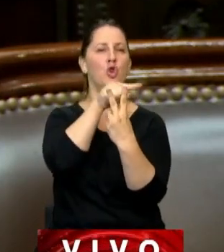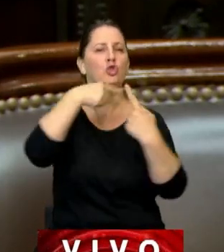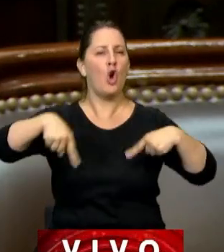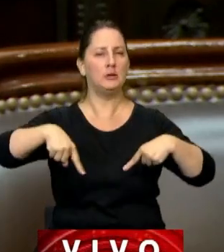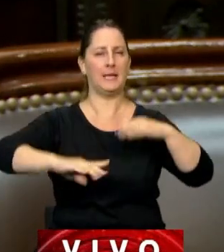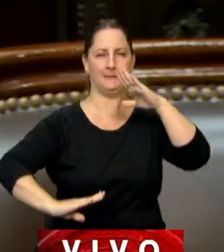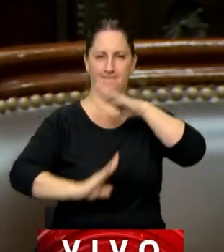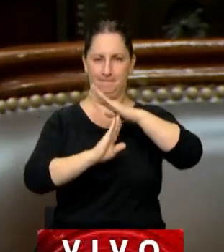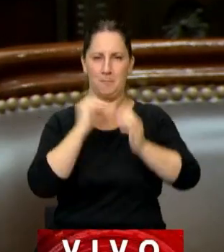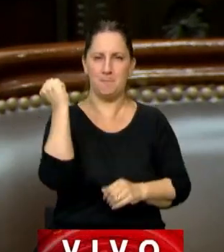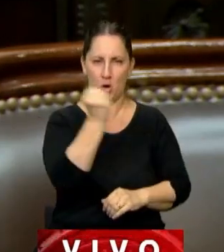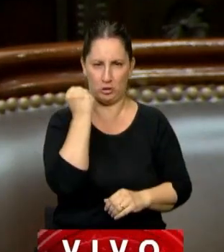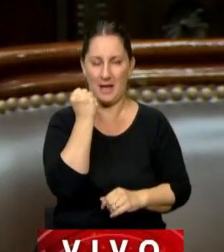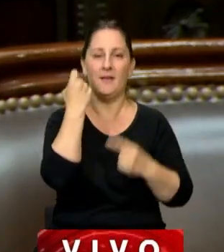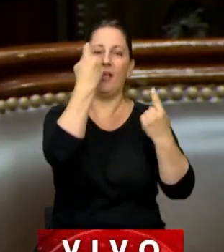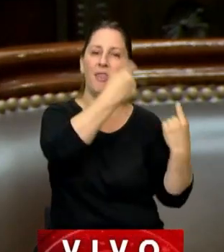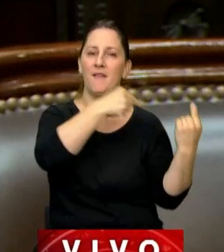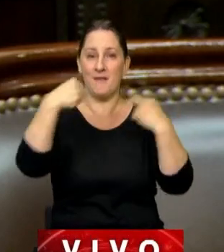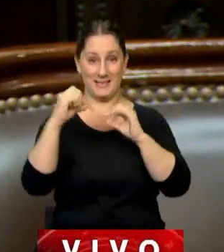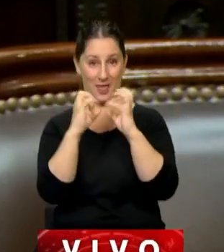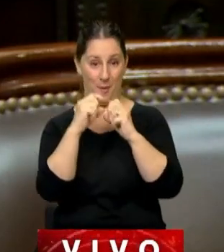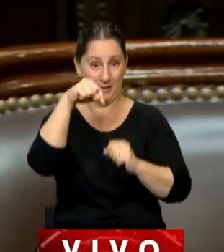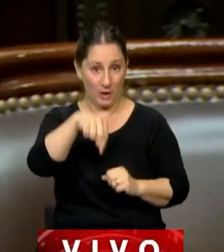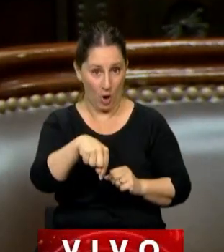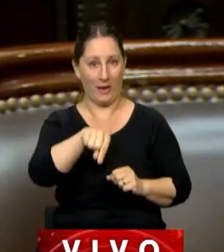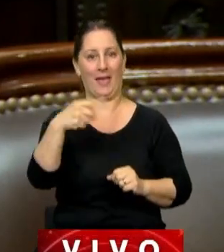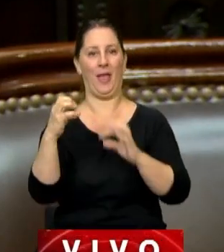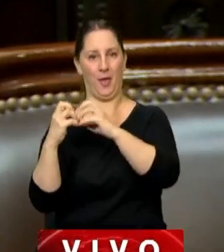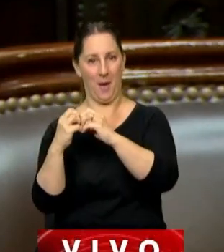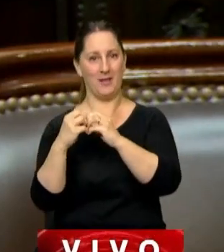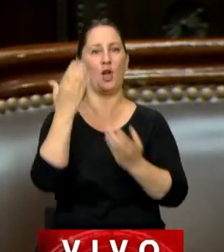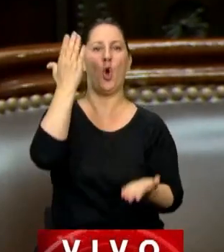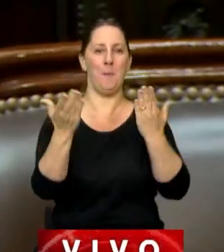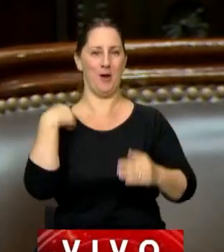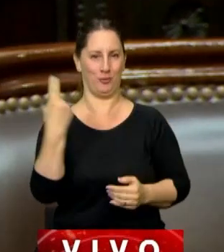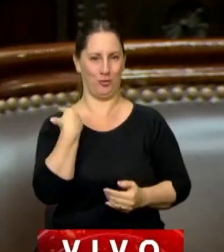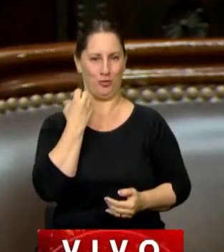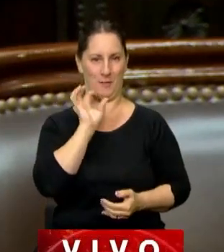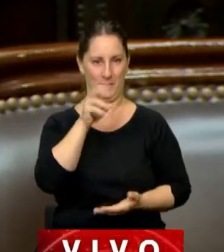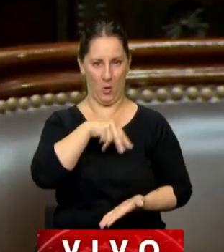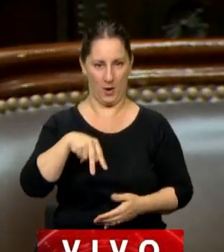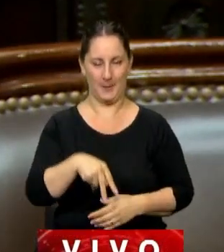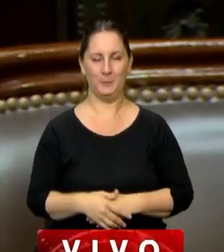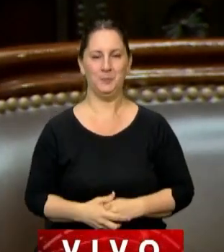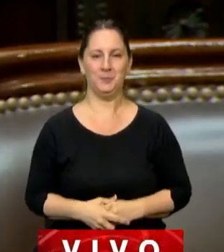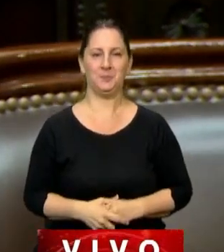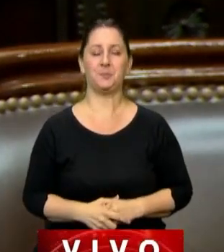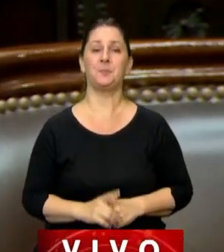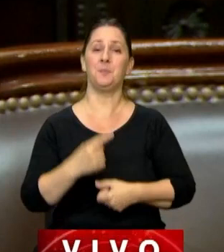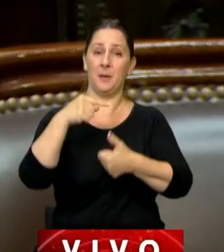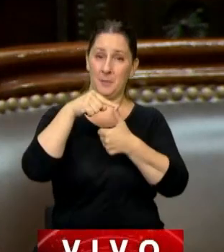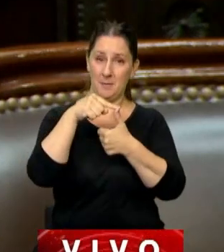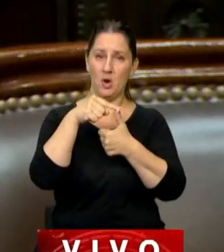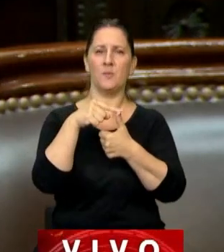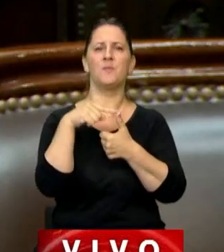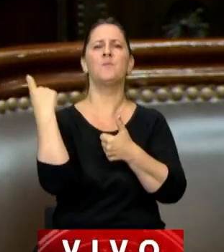que diferencian absolutamente el debate que estamos trayendo hoy acá respecto a lo que hemos hecho nosotros. En primer lugar,